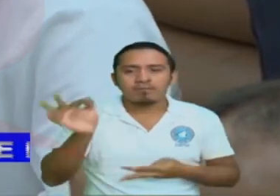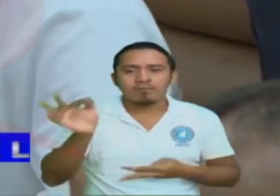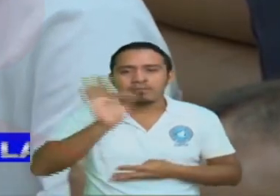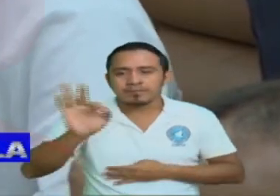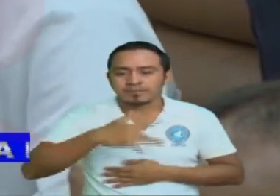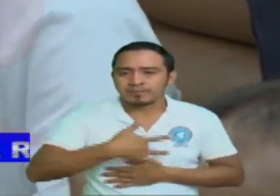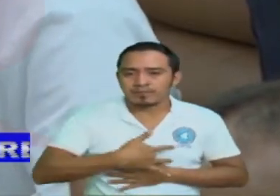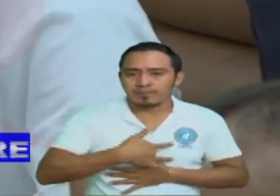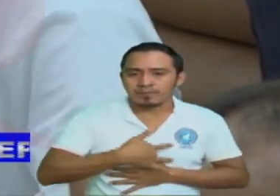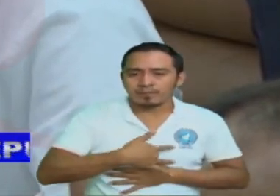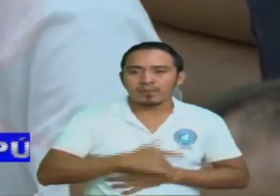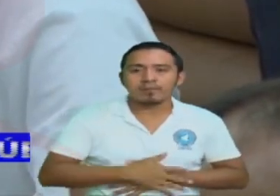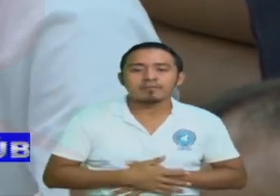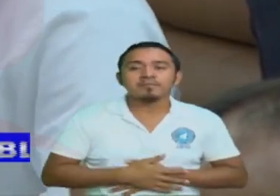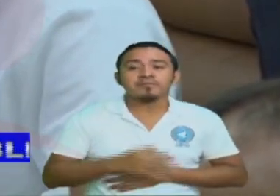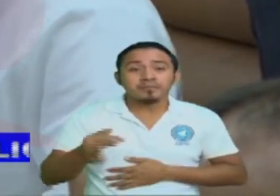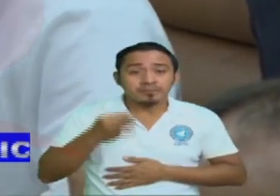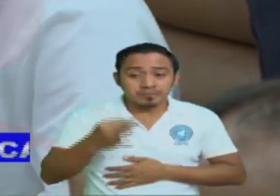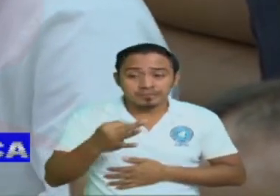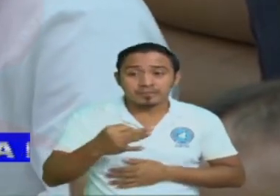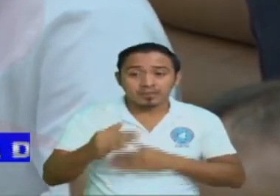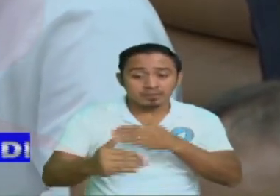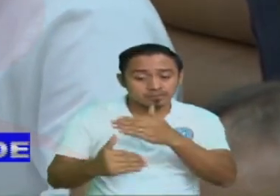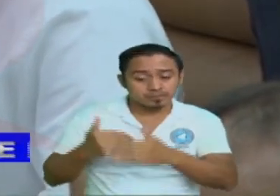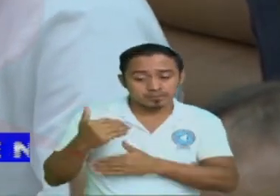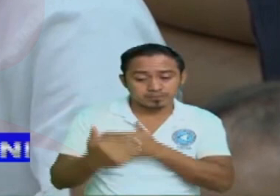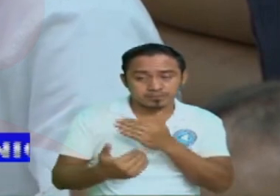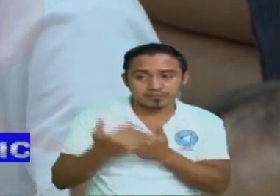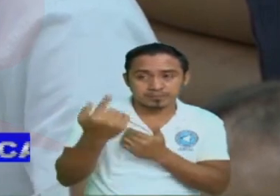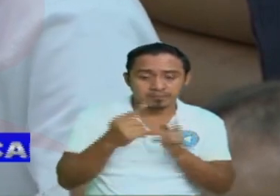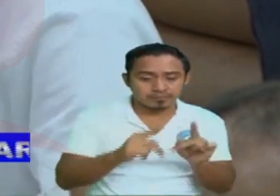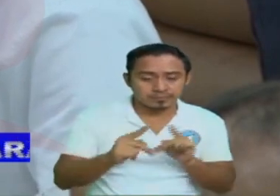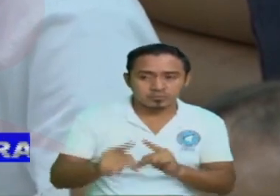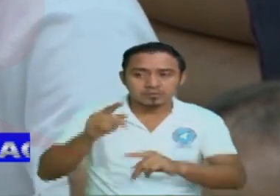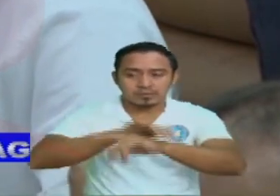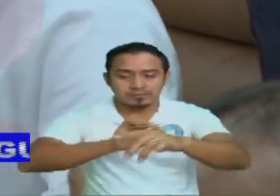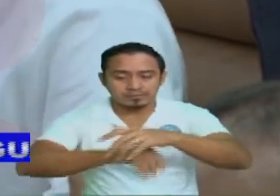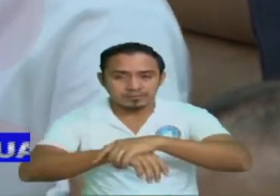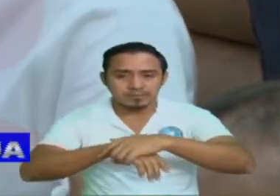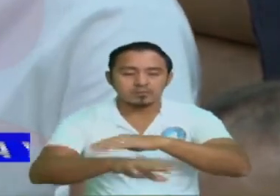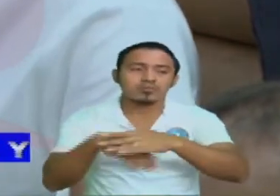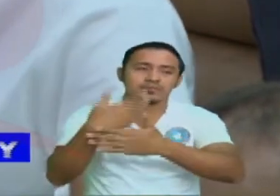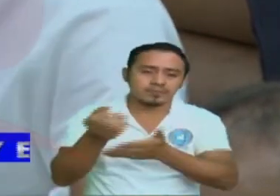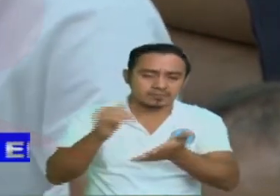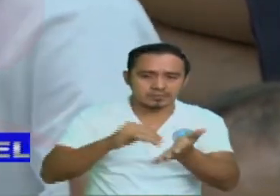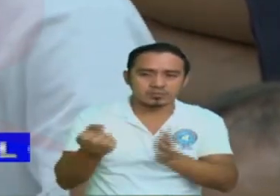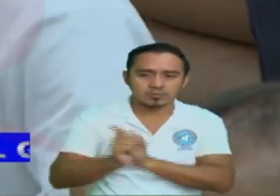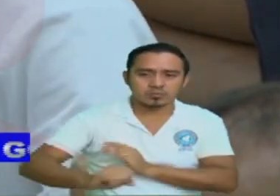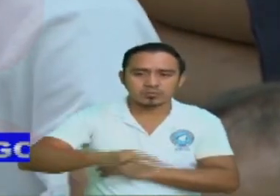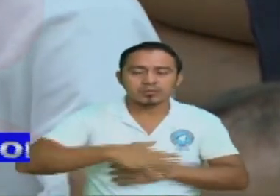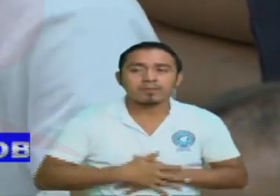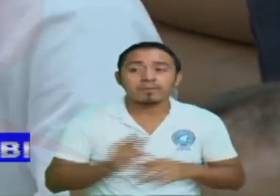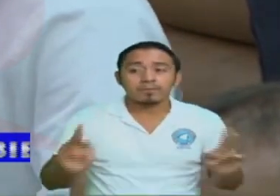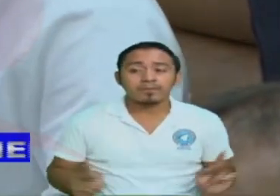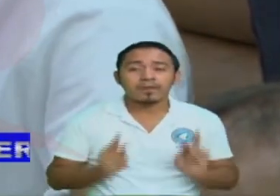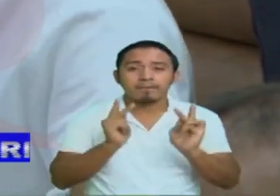libertad, a la vida en sociedad, procurando mantener las relaciones entre las personas